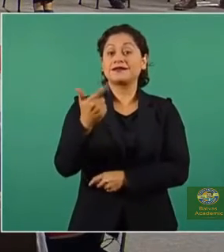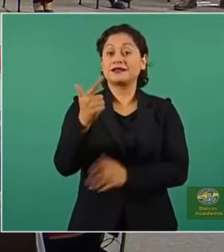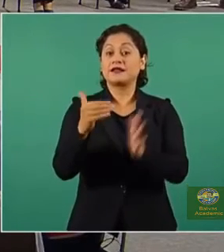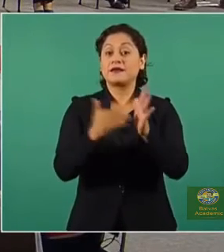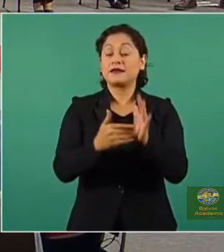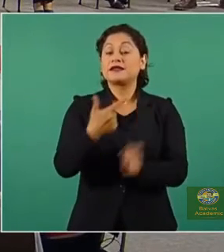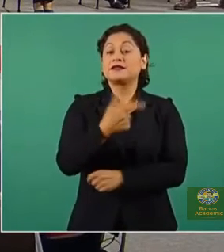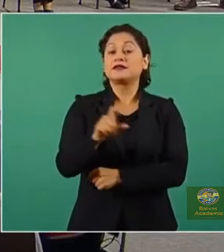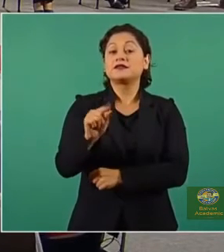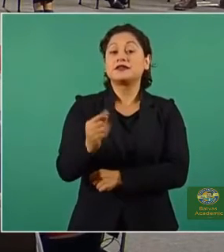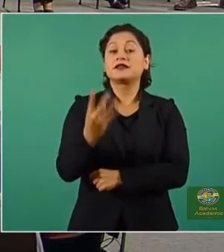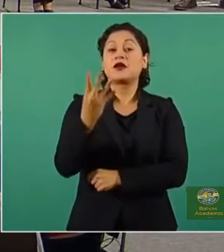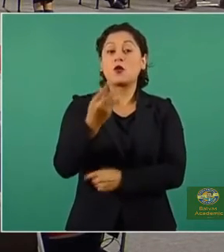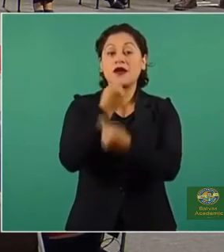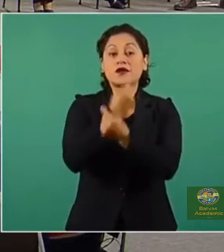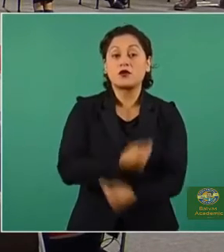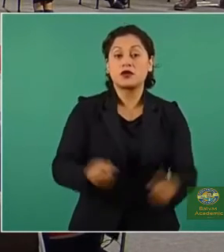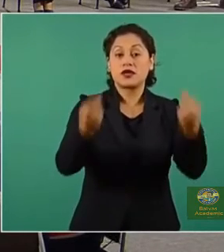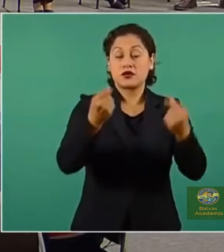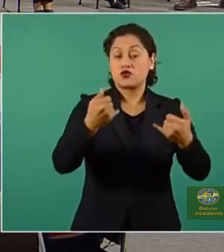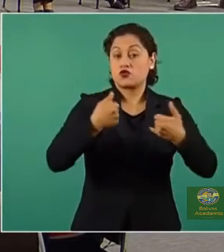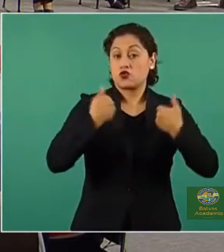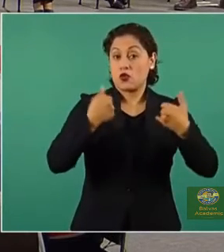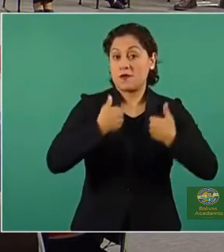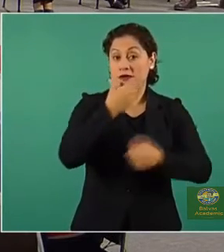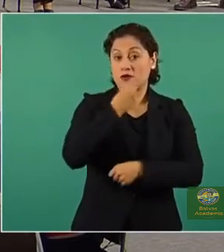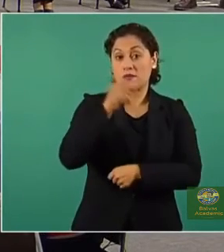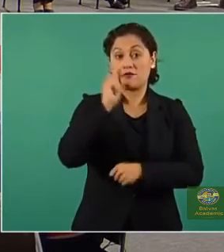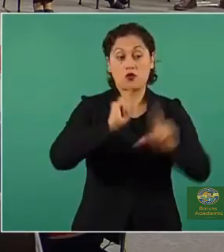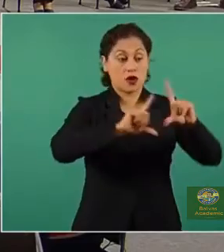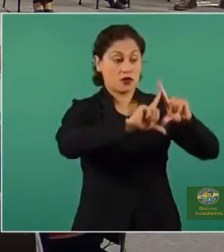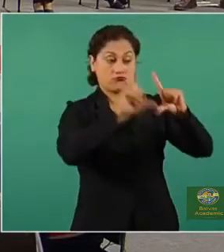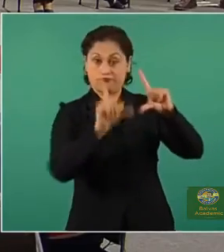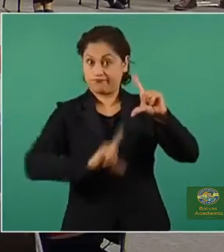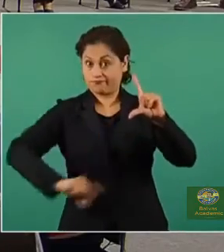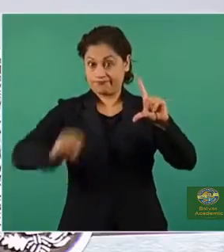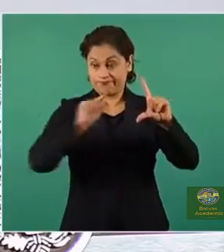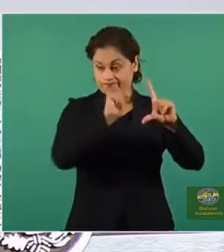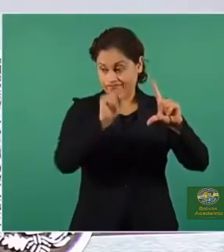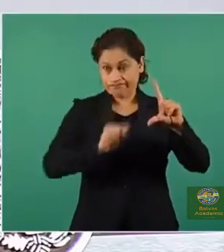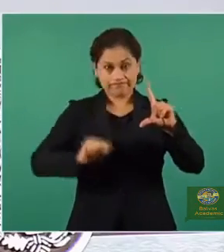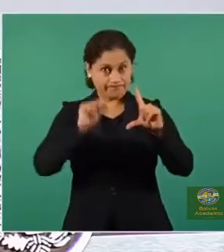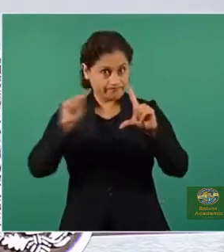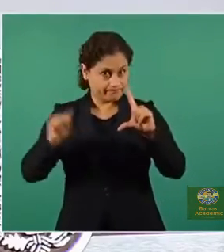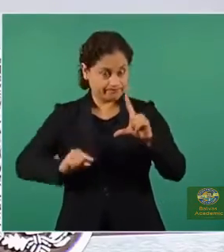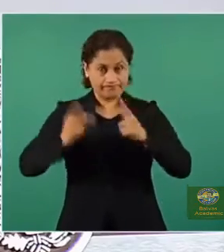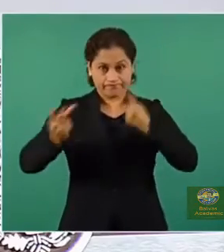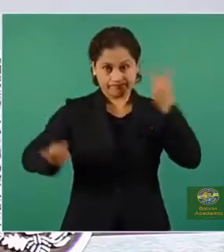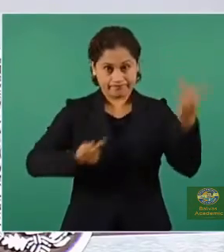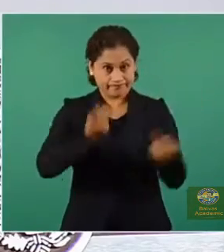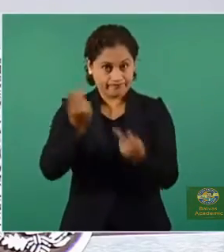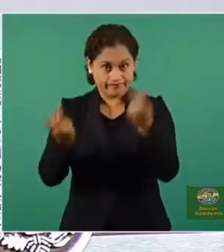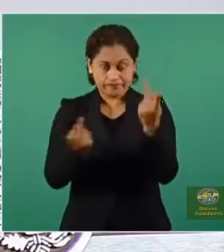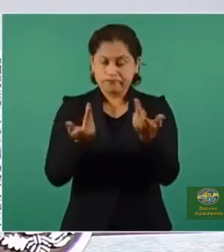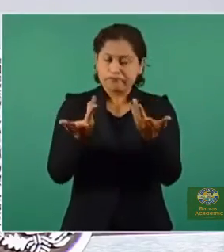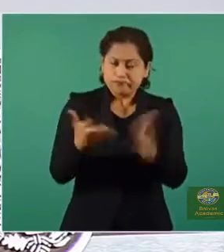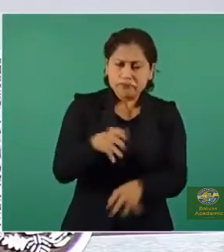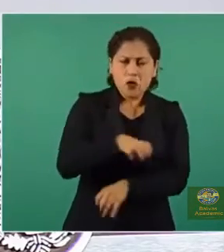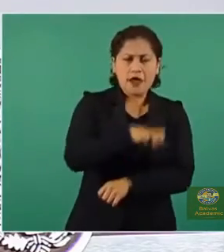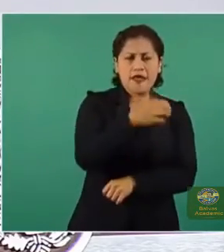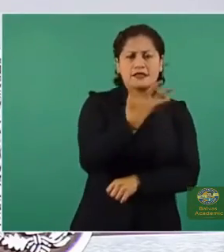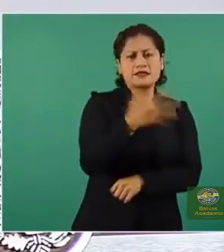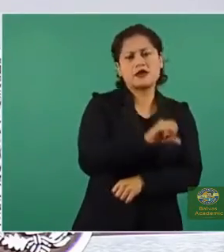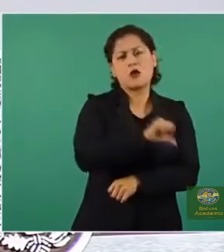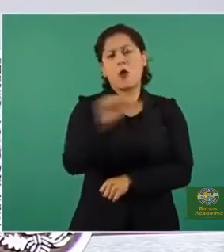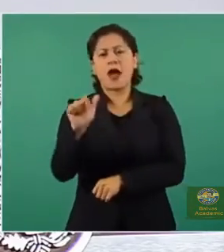37,764 niñas, niños y adolescentes de todo el país. Ellos entre los 5 años y